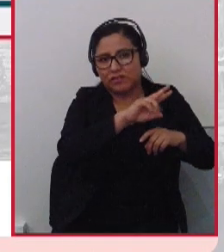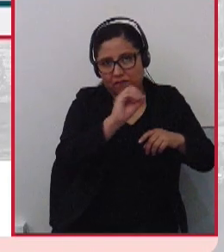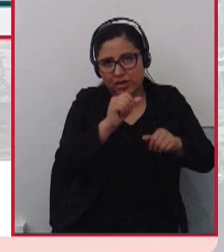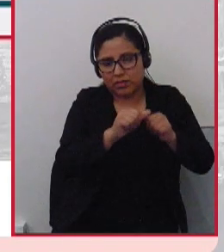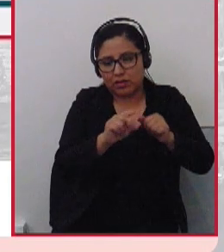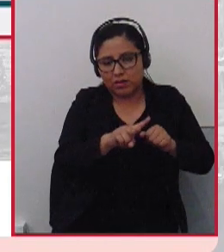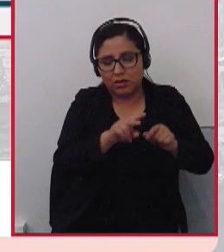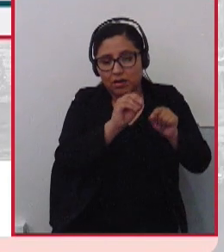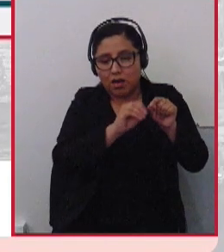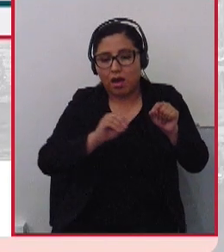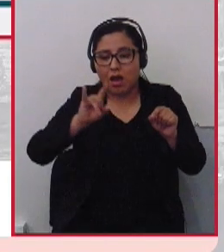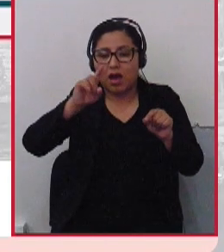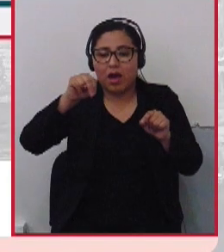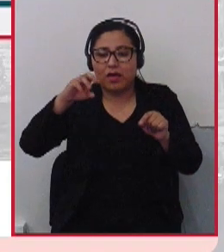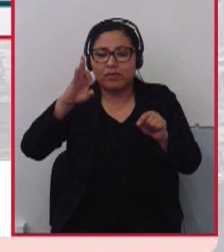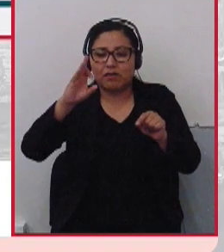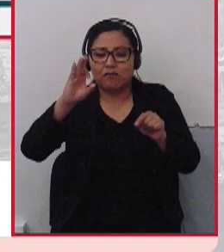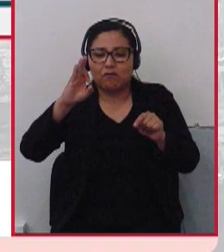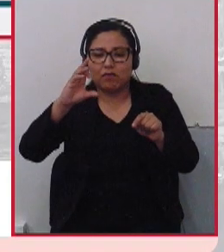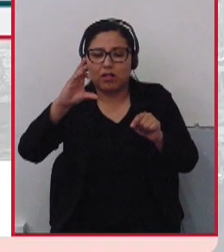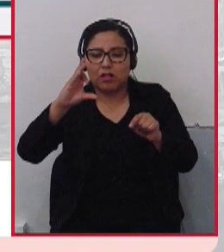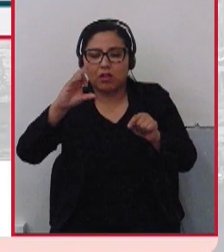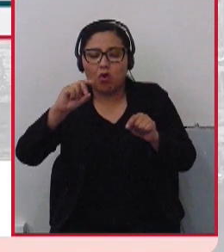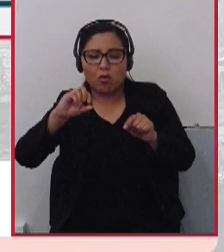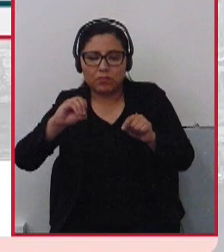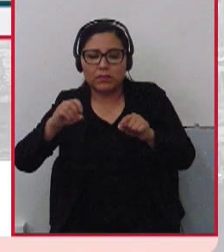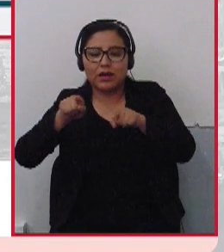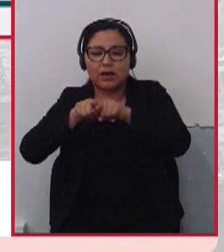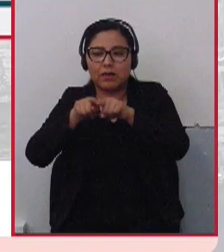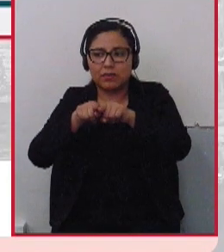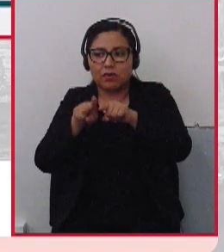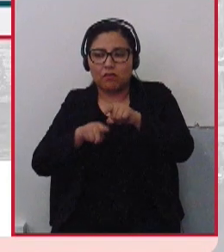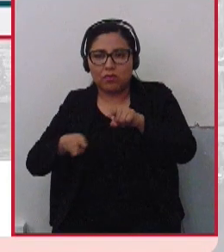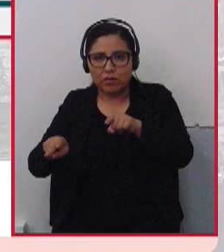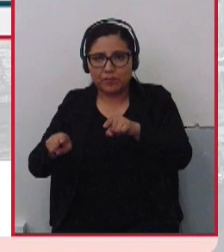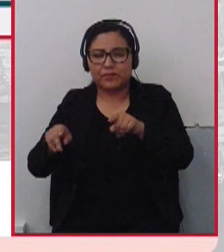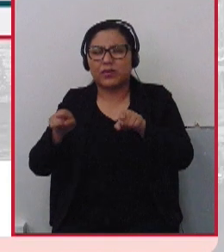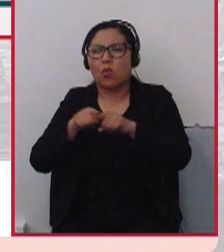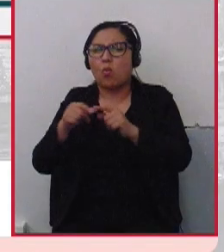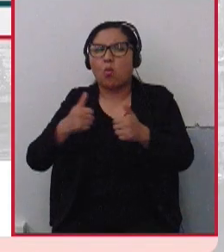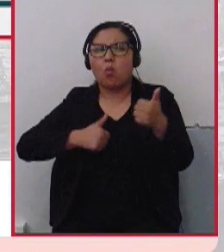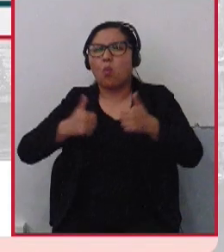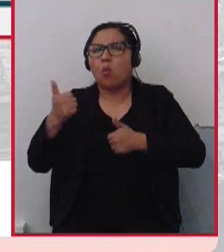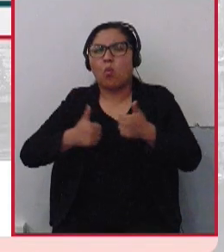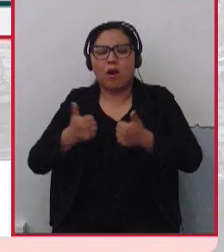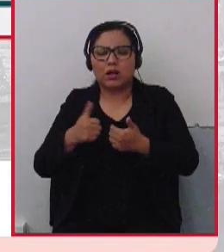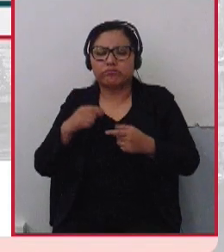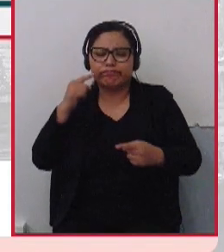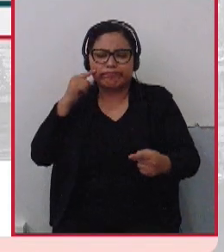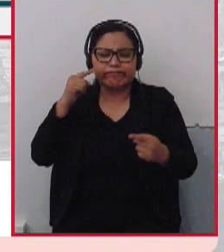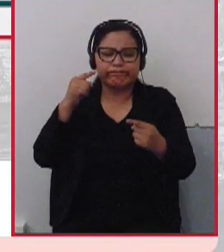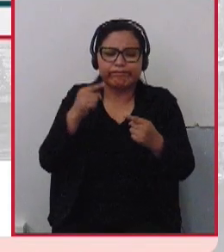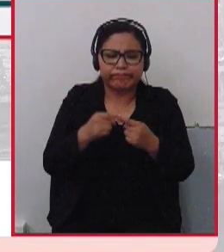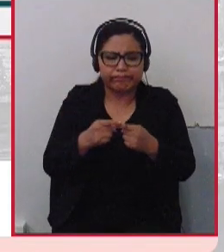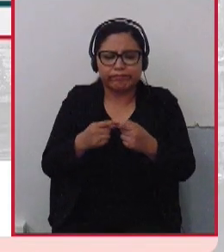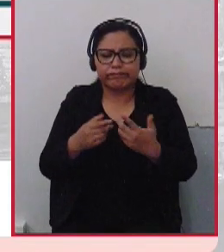El underflow es alimentado en nuestro circuito de crossflow. ¿Cuál es la misión de estas dos